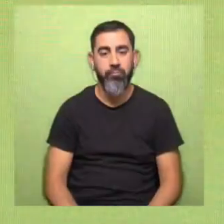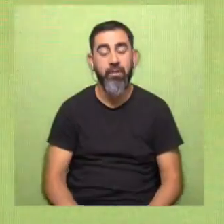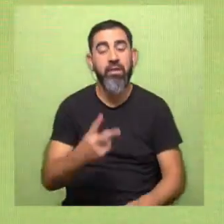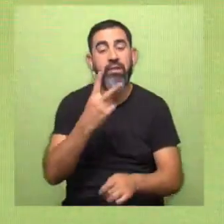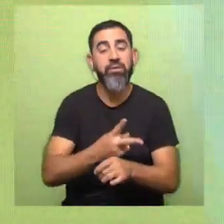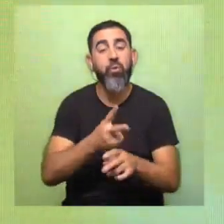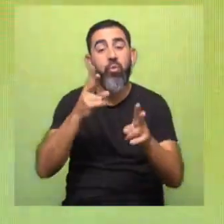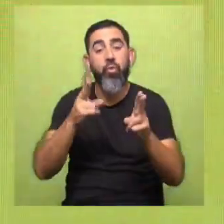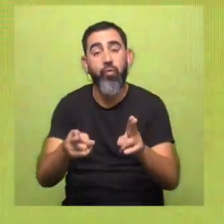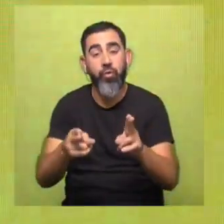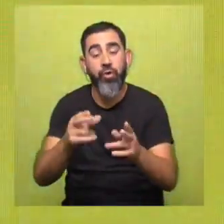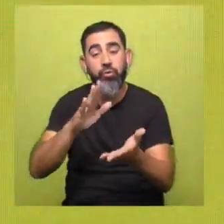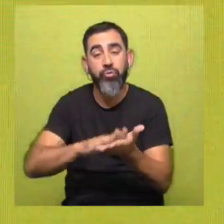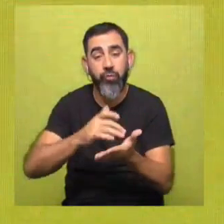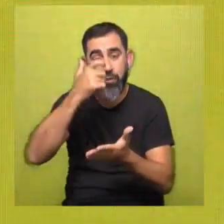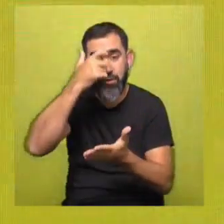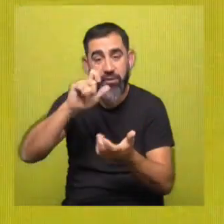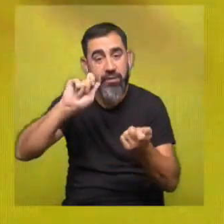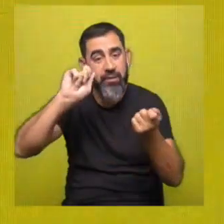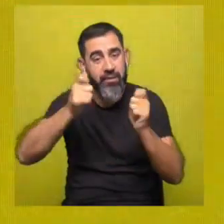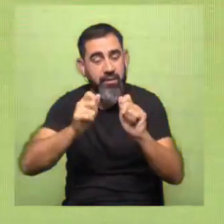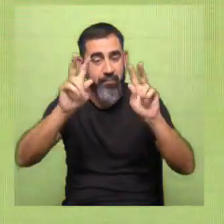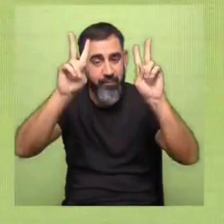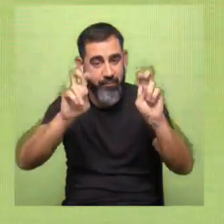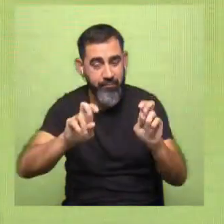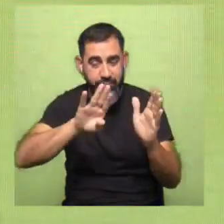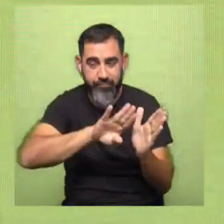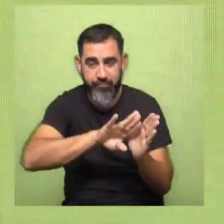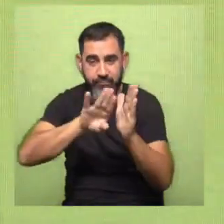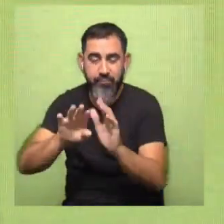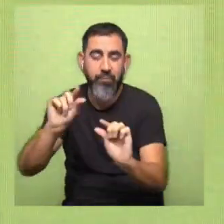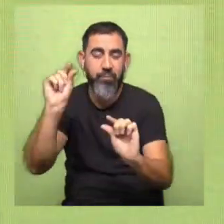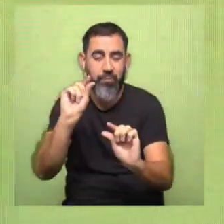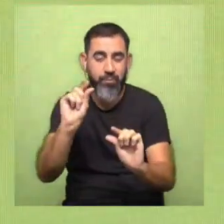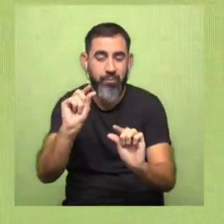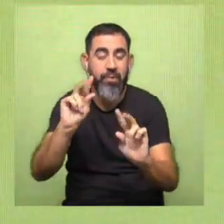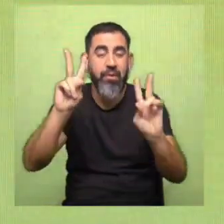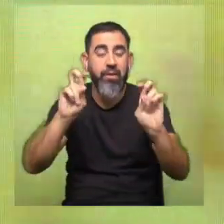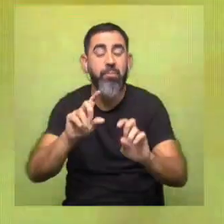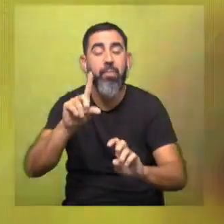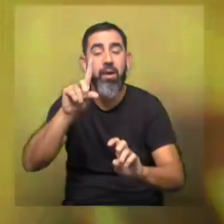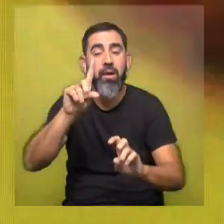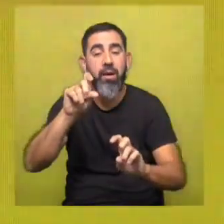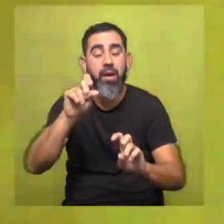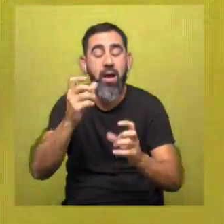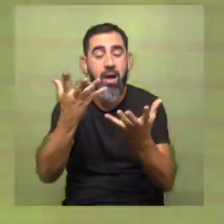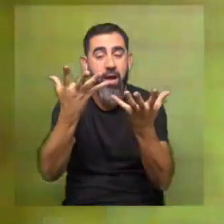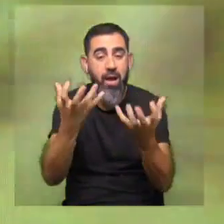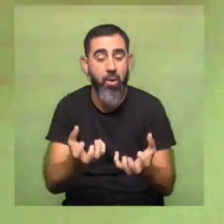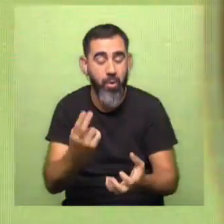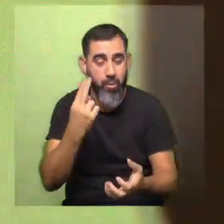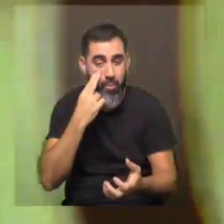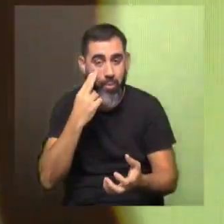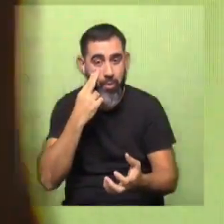Segunda parte, en este segundo bloque de Sobre Ciencia, cambiamos un poco el tono, dejamos atrás, por un rato al menos, el problema de la sequía, del agua potable,